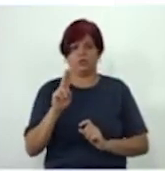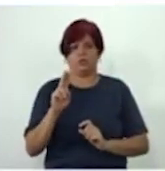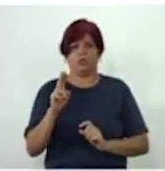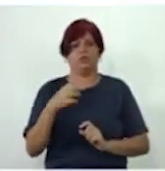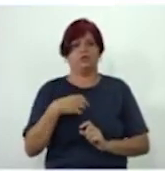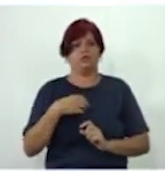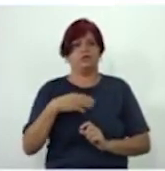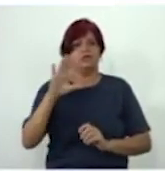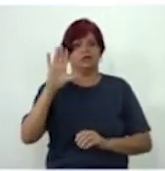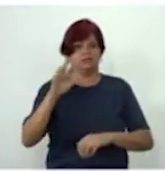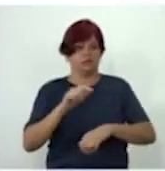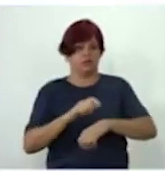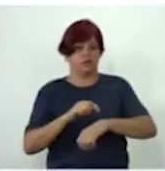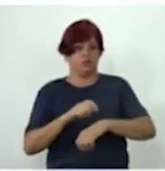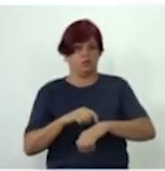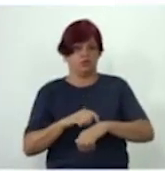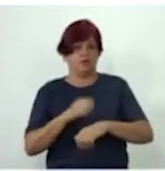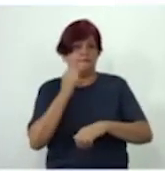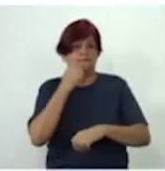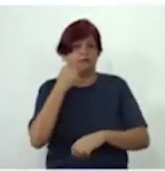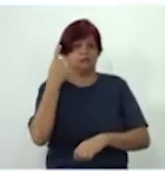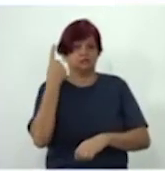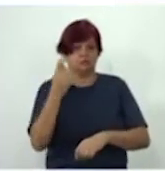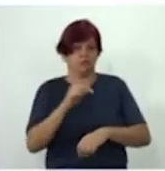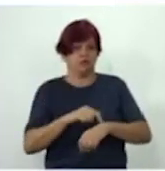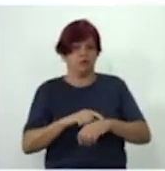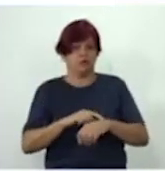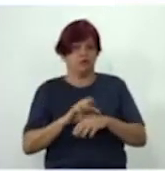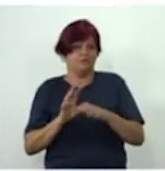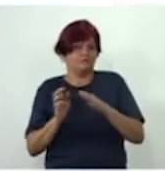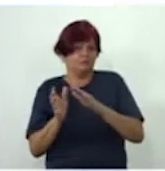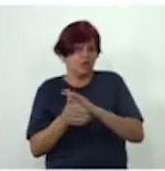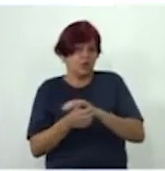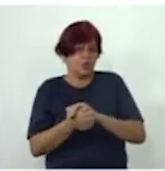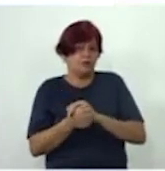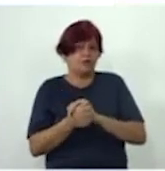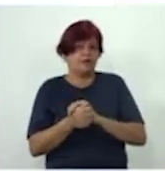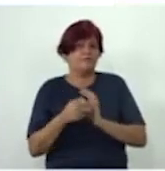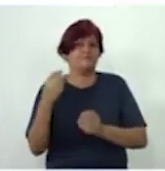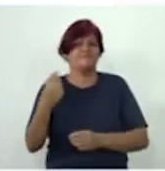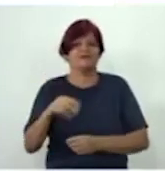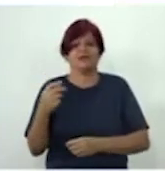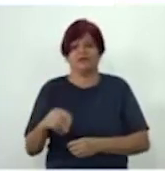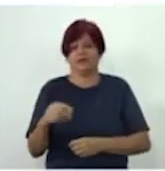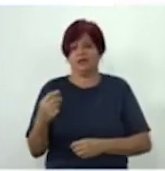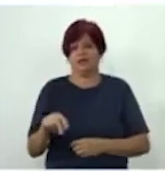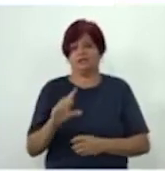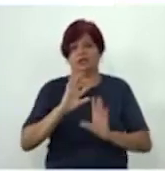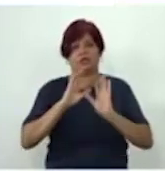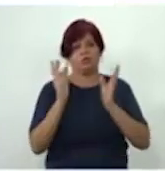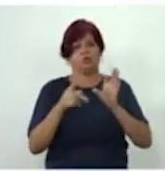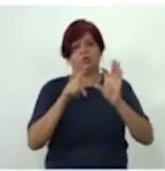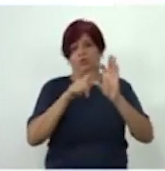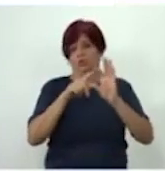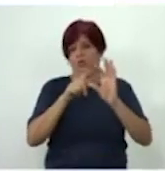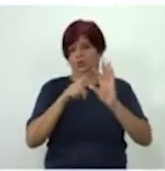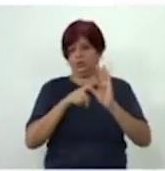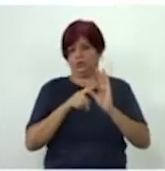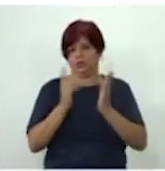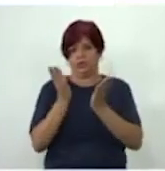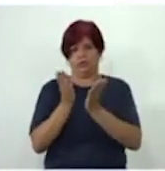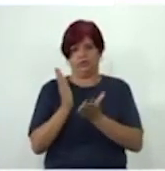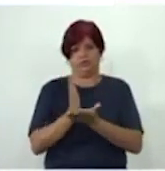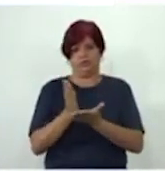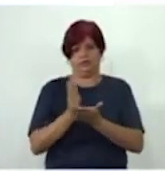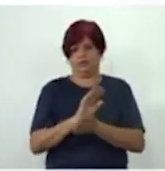5 horas clase más 1 hora clase de reserva para ejercitar los contenidos tratados.